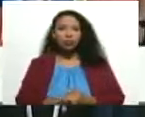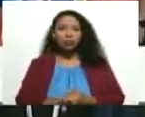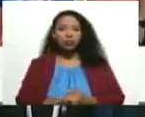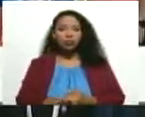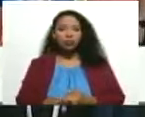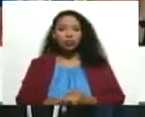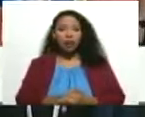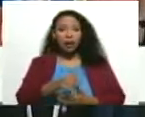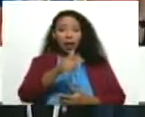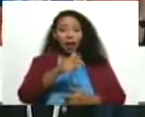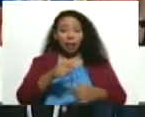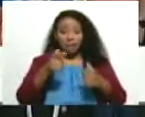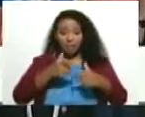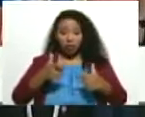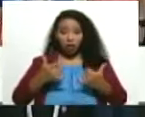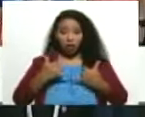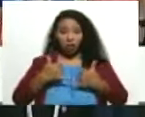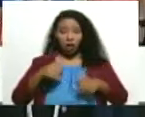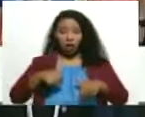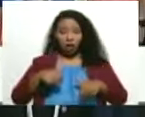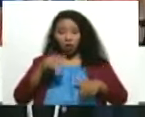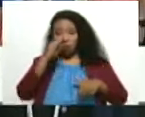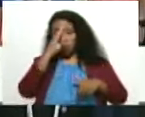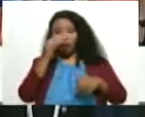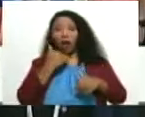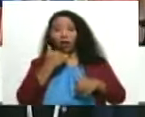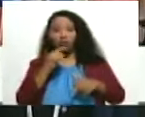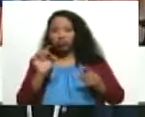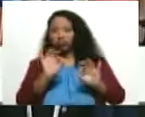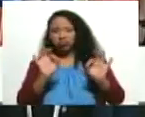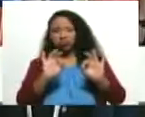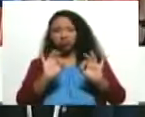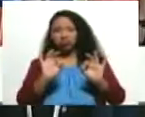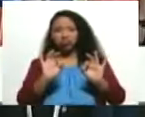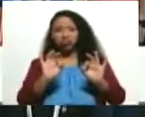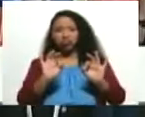duda en este extenso